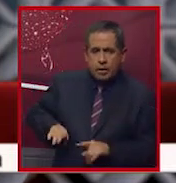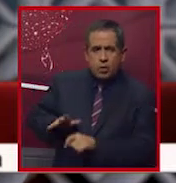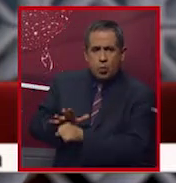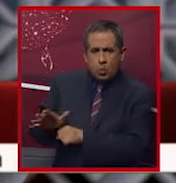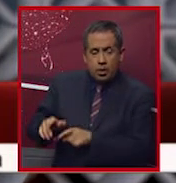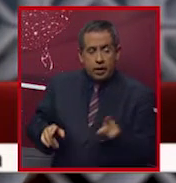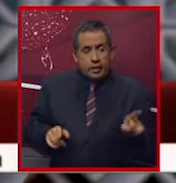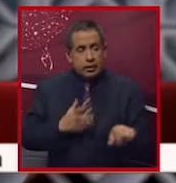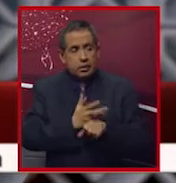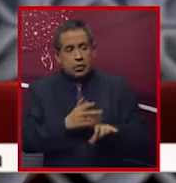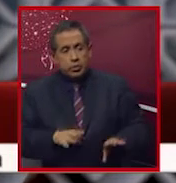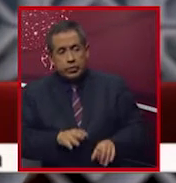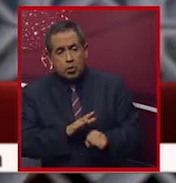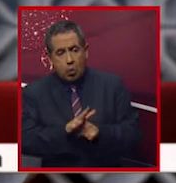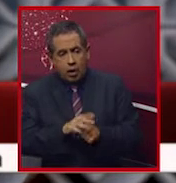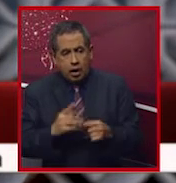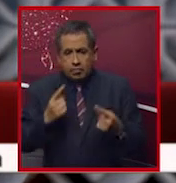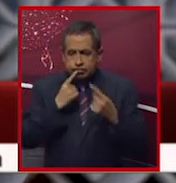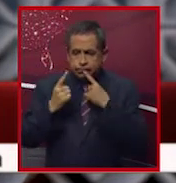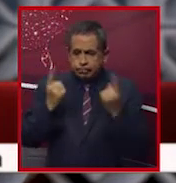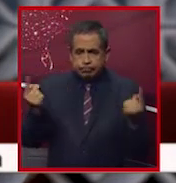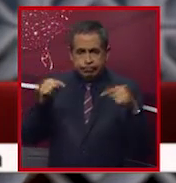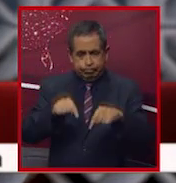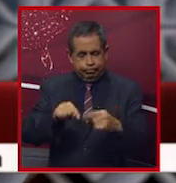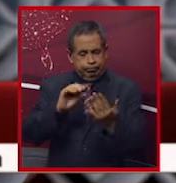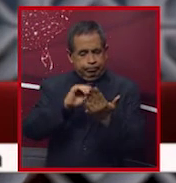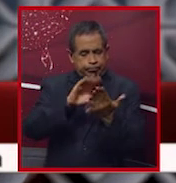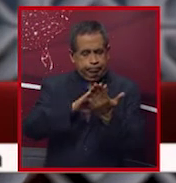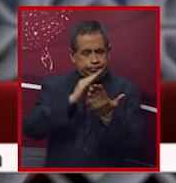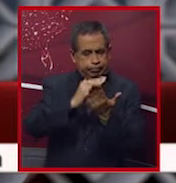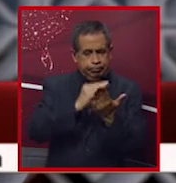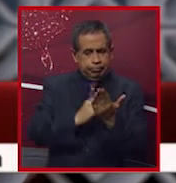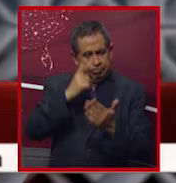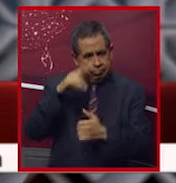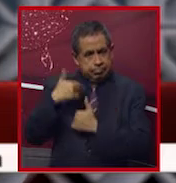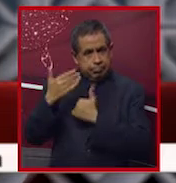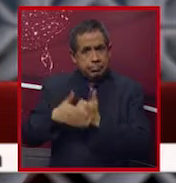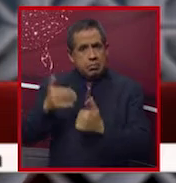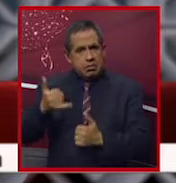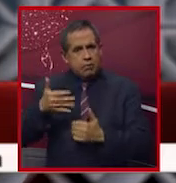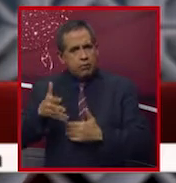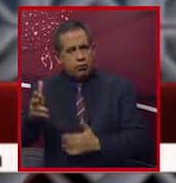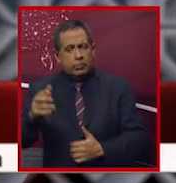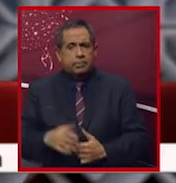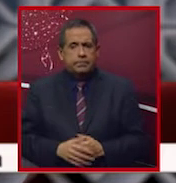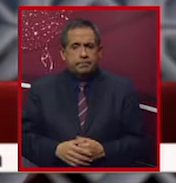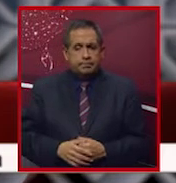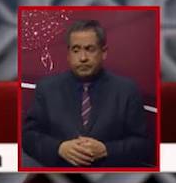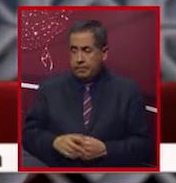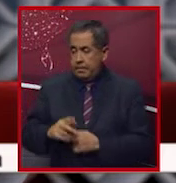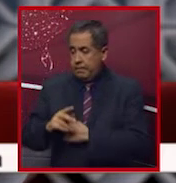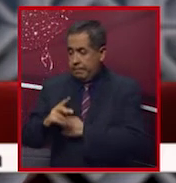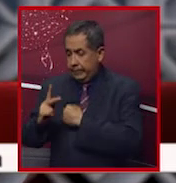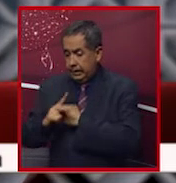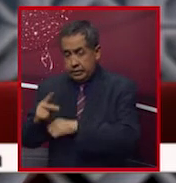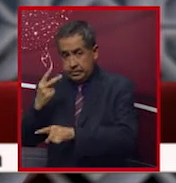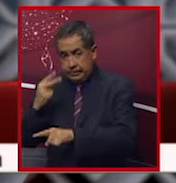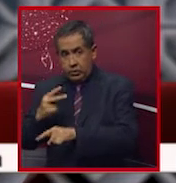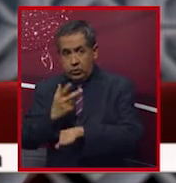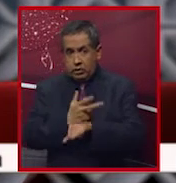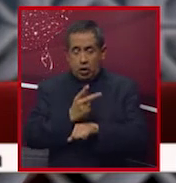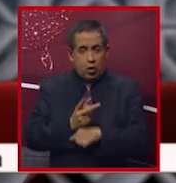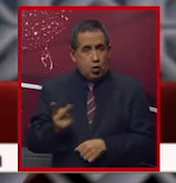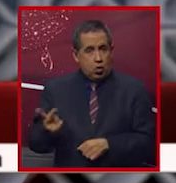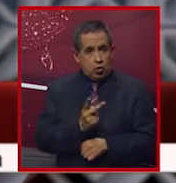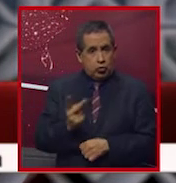con propuestas y soluciones de corto, mediano y largo plazo. Las relaciones entre los países deben conducirse mediante